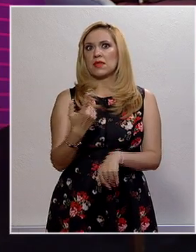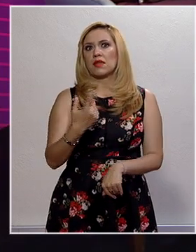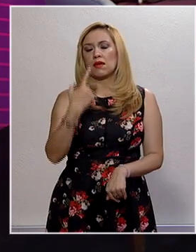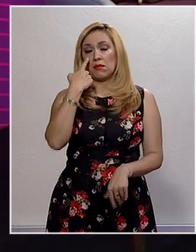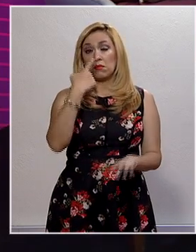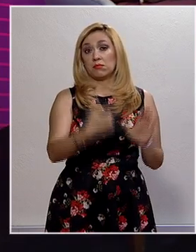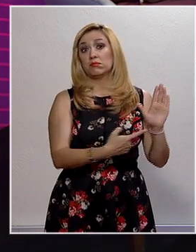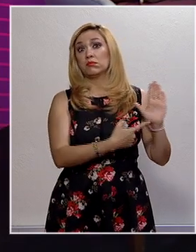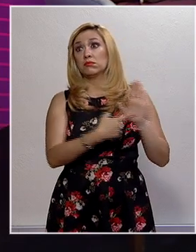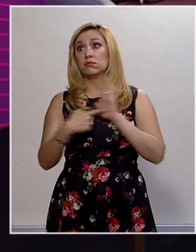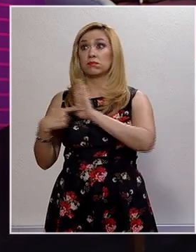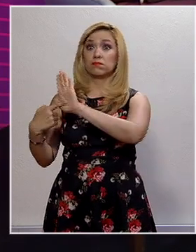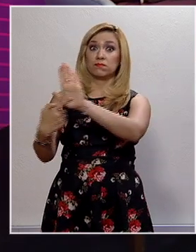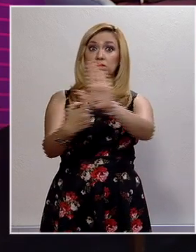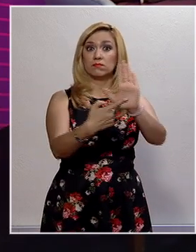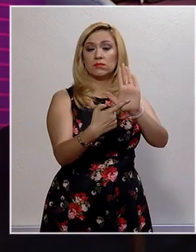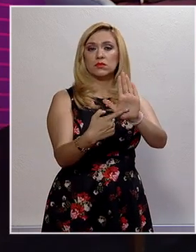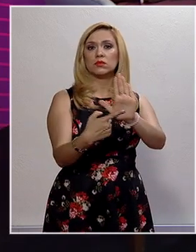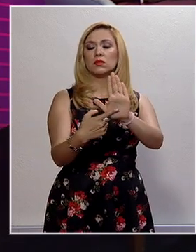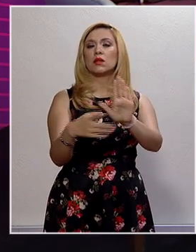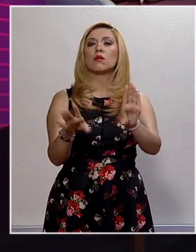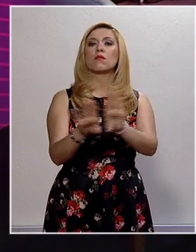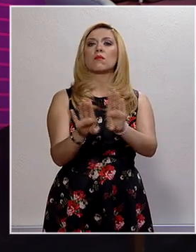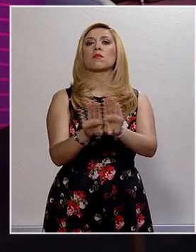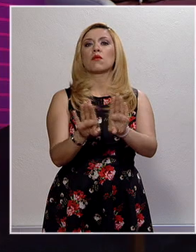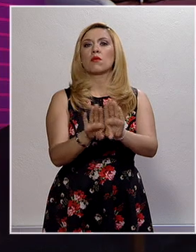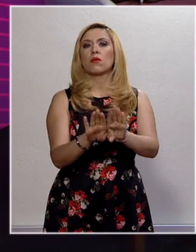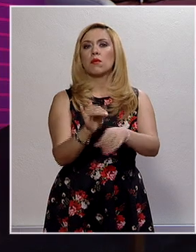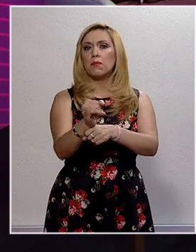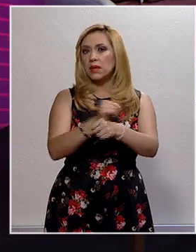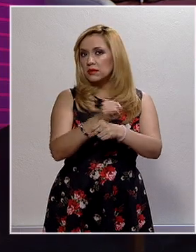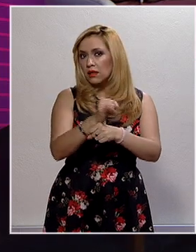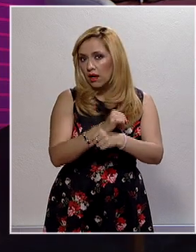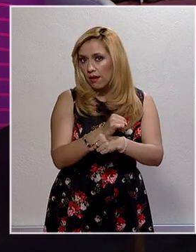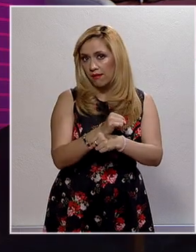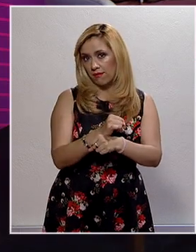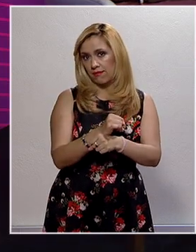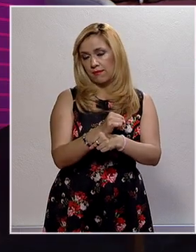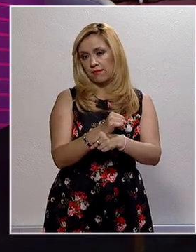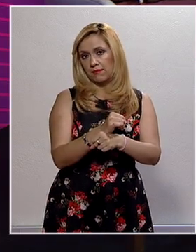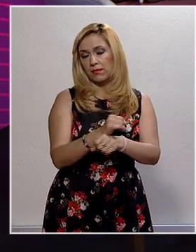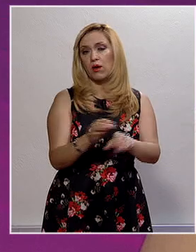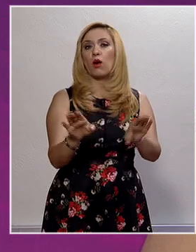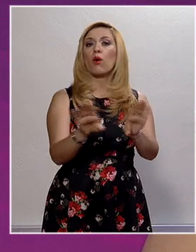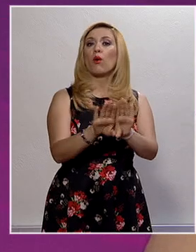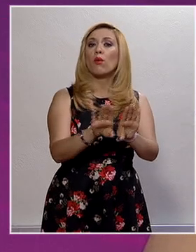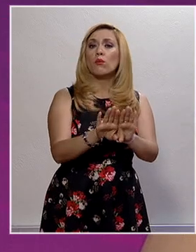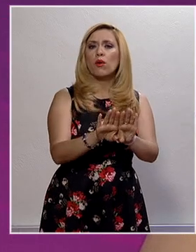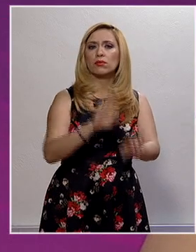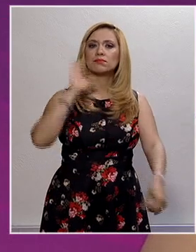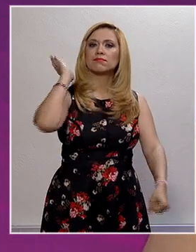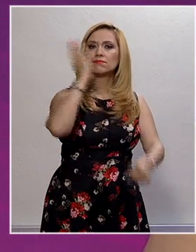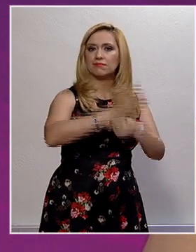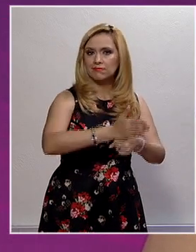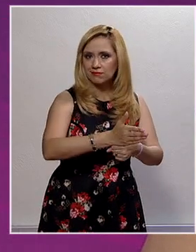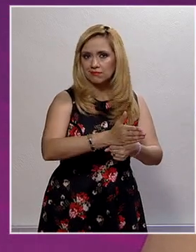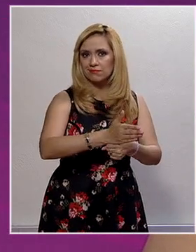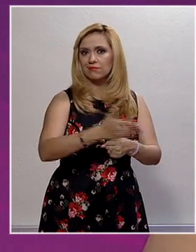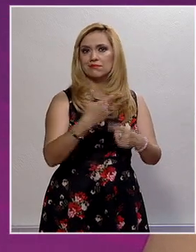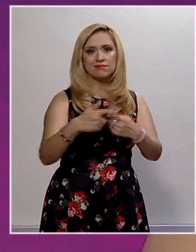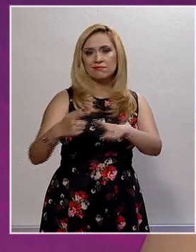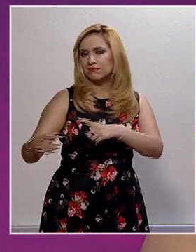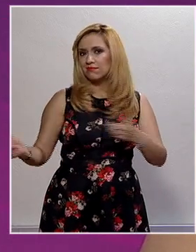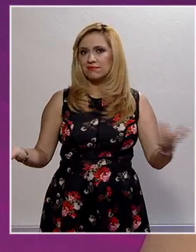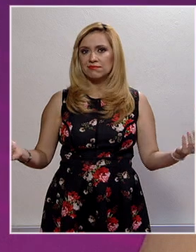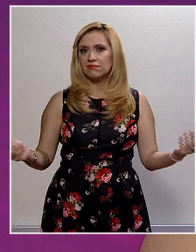impacta directamente en cómo se investiga y cómo se tipifica, etc.